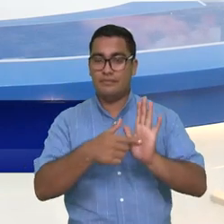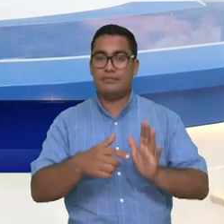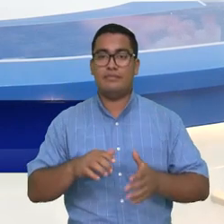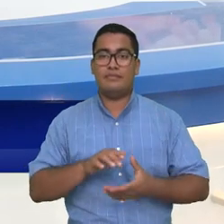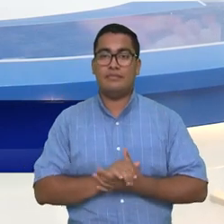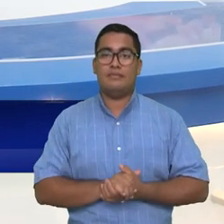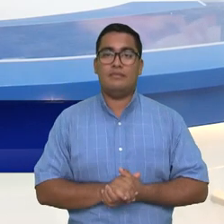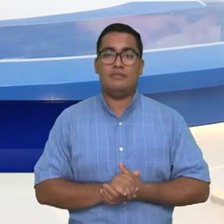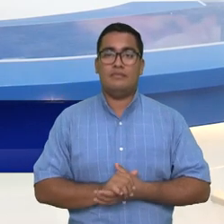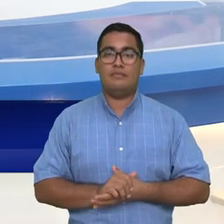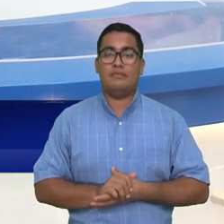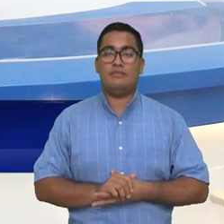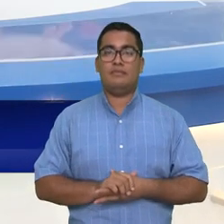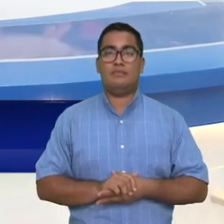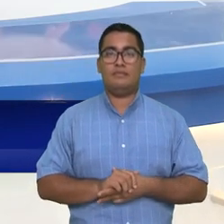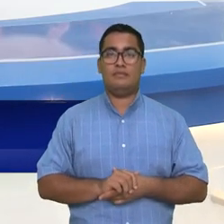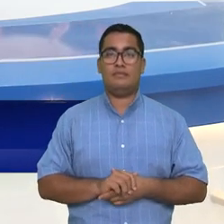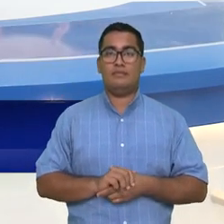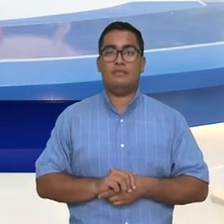hoy.